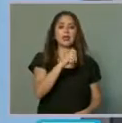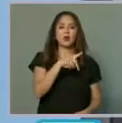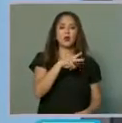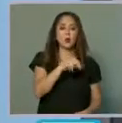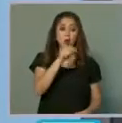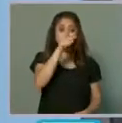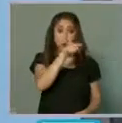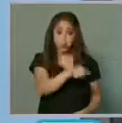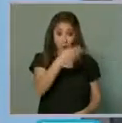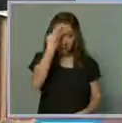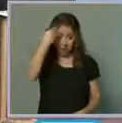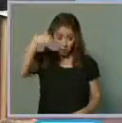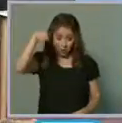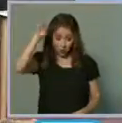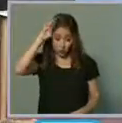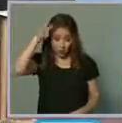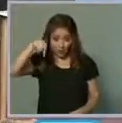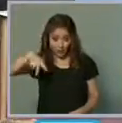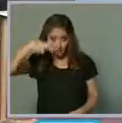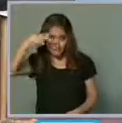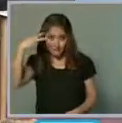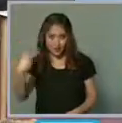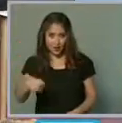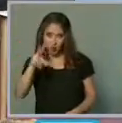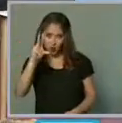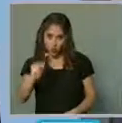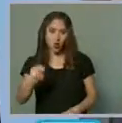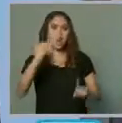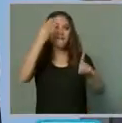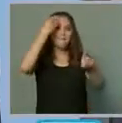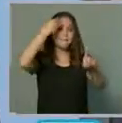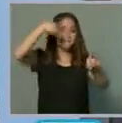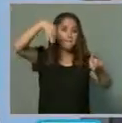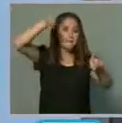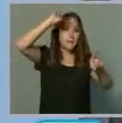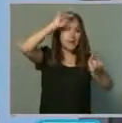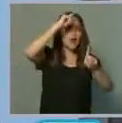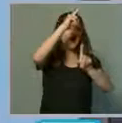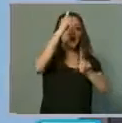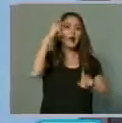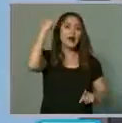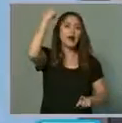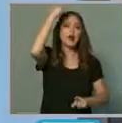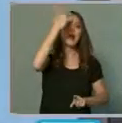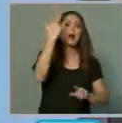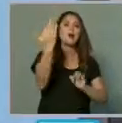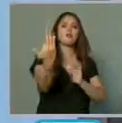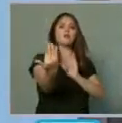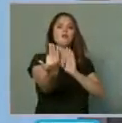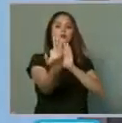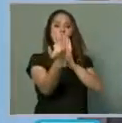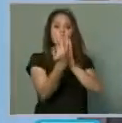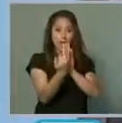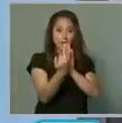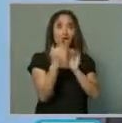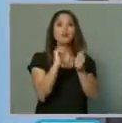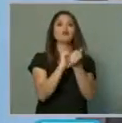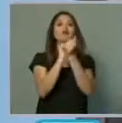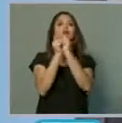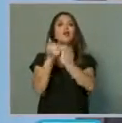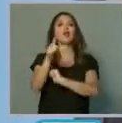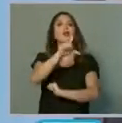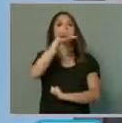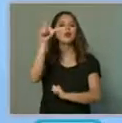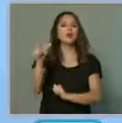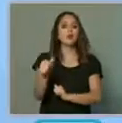México, bautízate en Madrid frente al rey. Y en efecto, Hasekura se bautiza frente al rey y luego lo recibe el